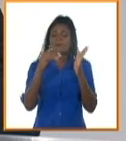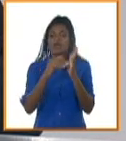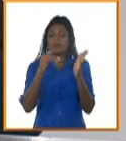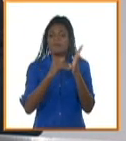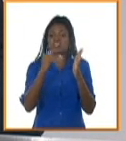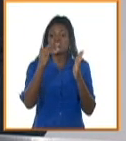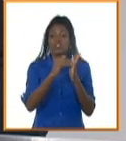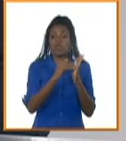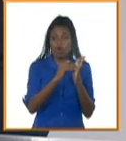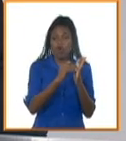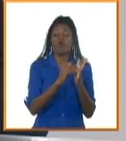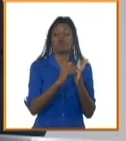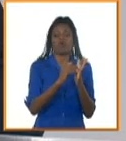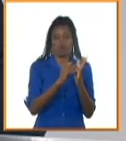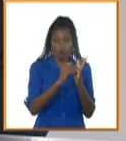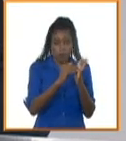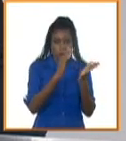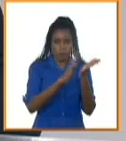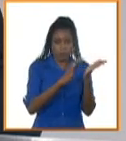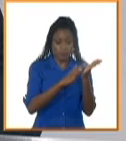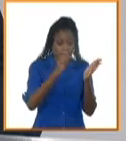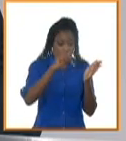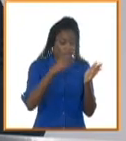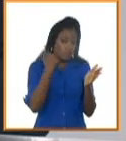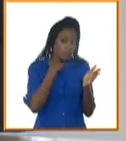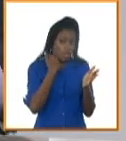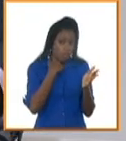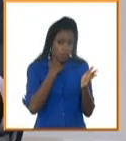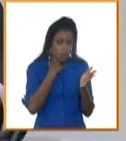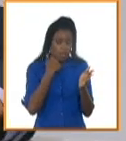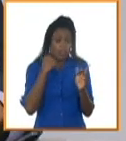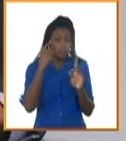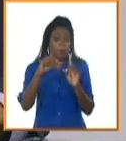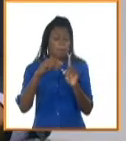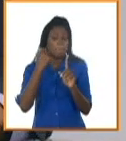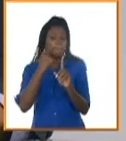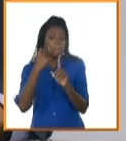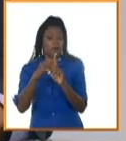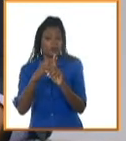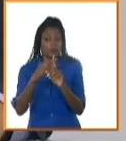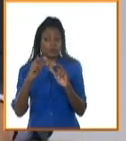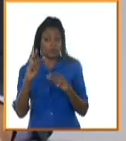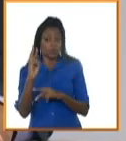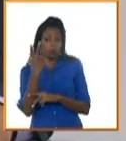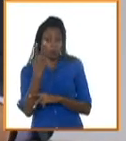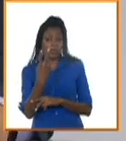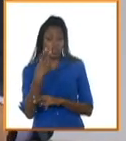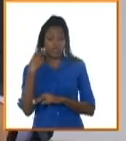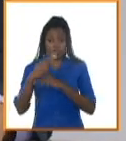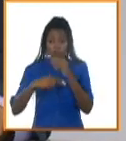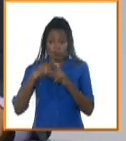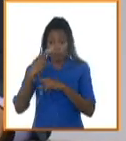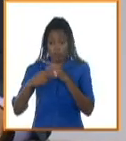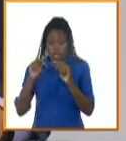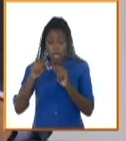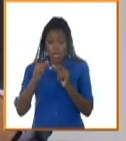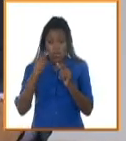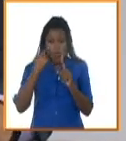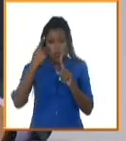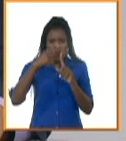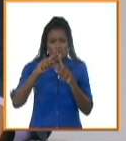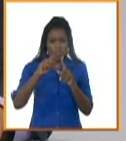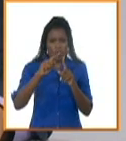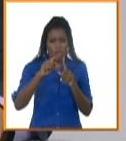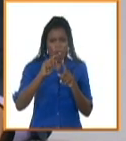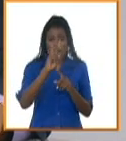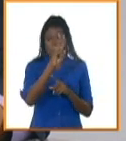transfer el año 2023 prácticamente duplica lo que lo que se ha hecho en transfer móvil hay una operación o